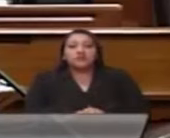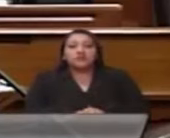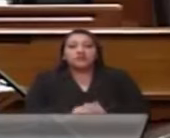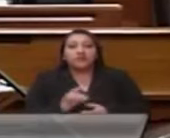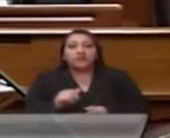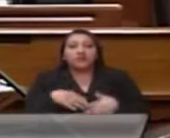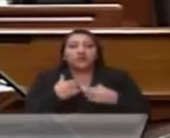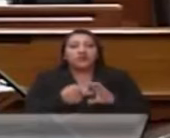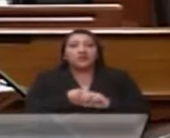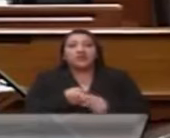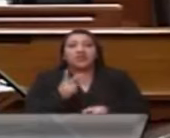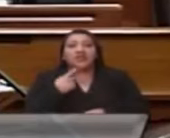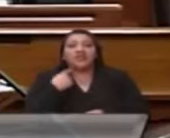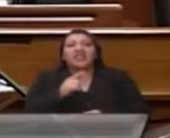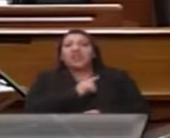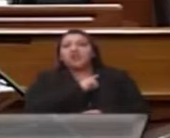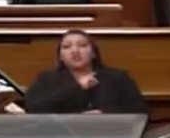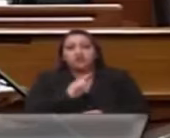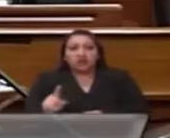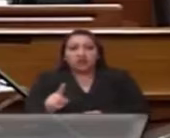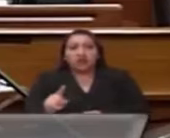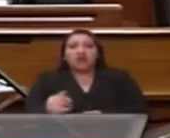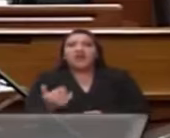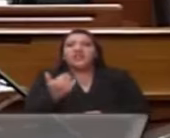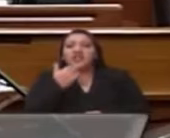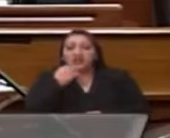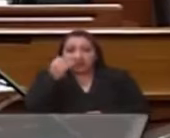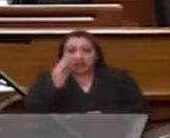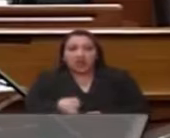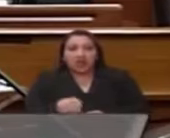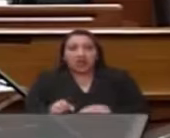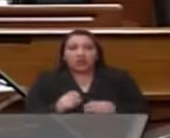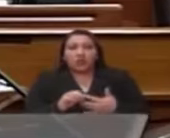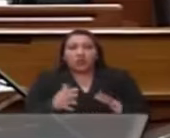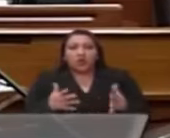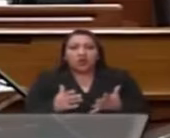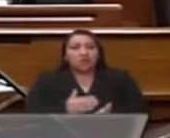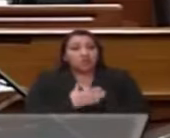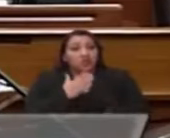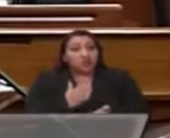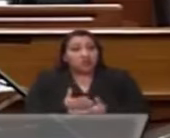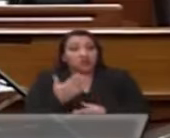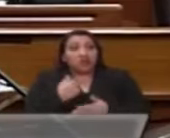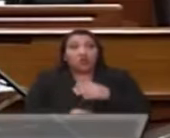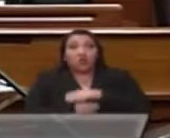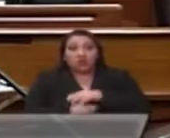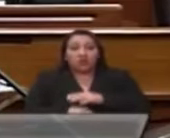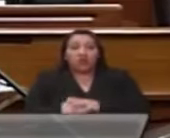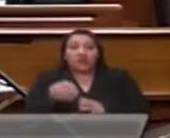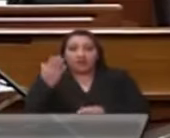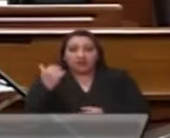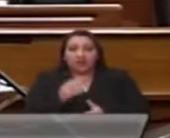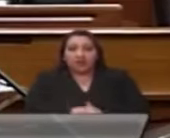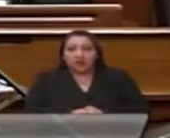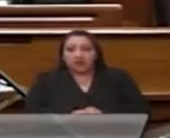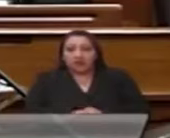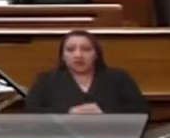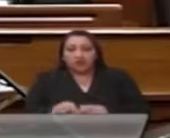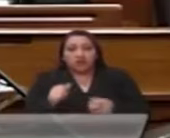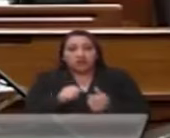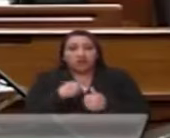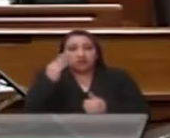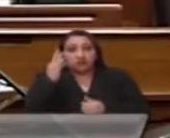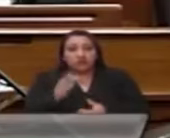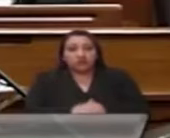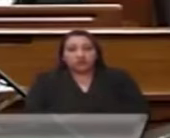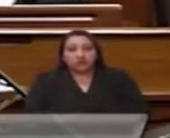y retirar y denunciar a quienes hayan incurrido en cualquier tipo de corrupción en el pasado o lo hagan en el